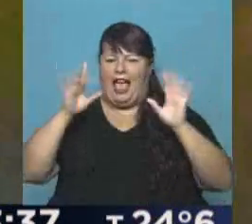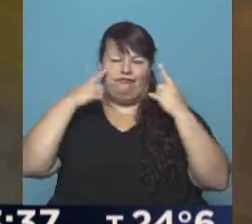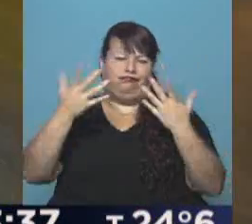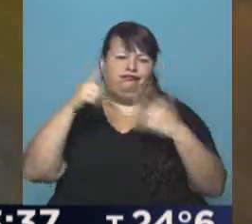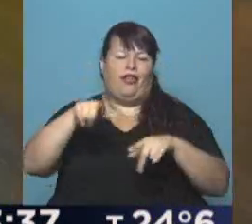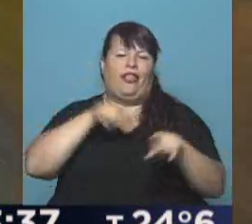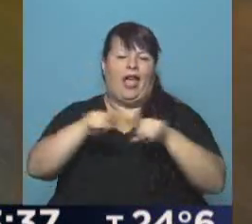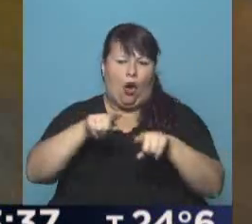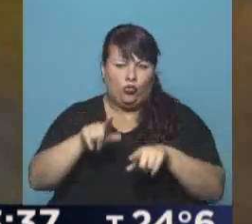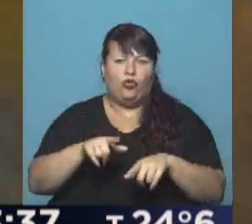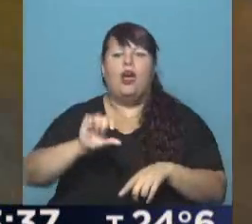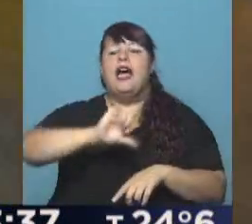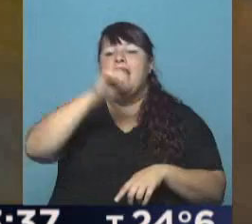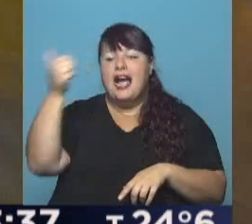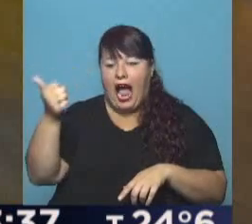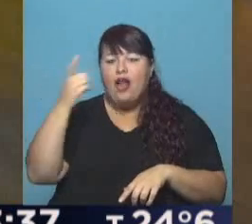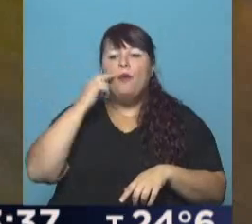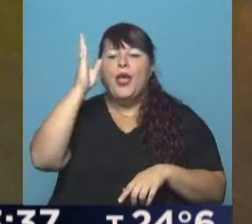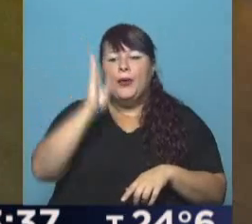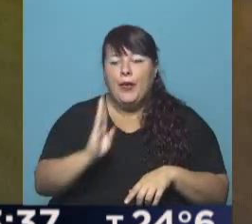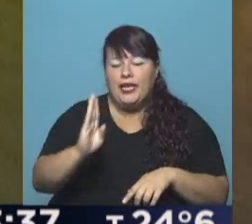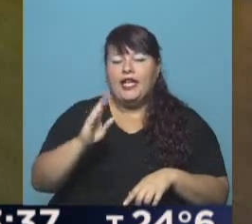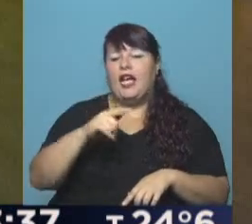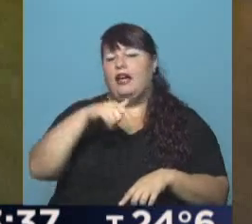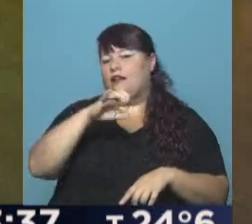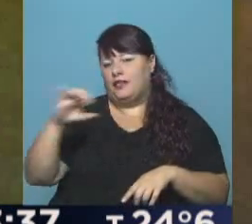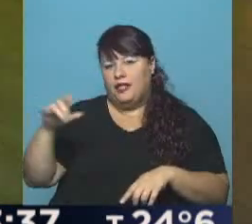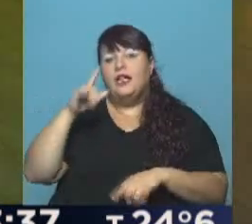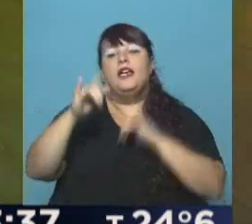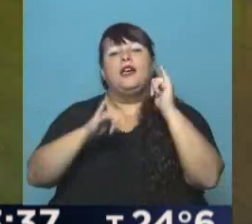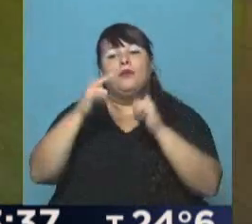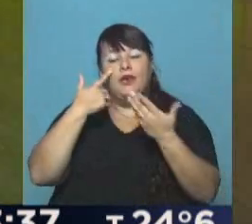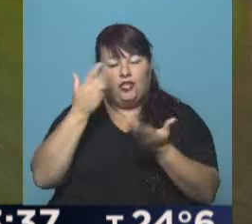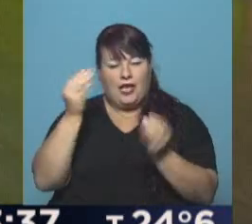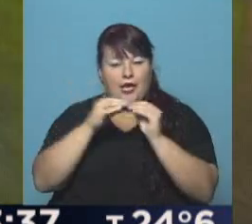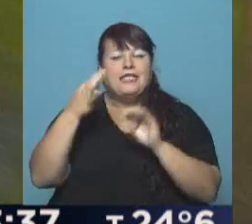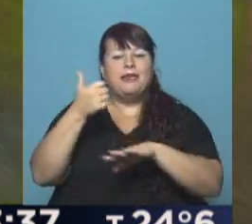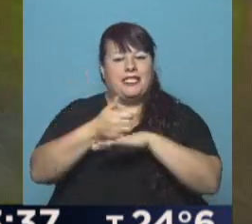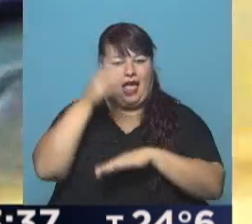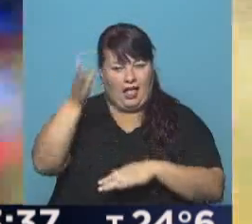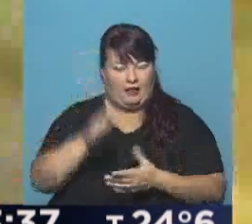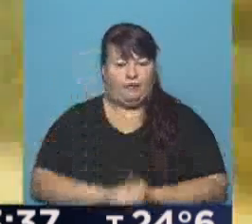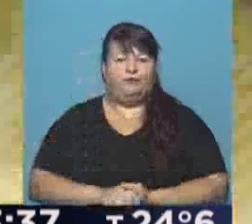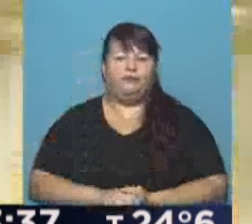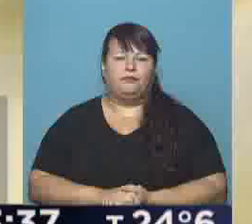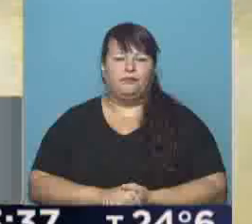automovilismo con triunfo del belga neuville el informe de nuestros enviados especiales